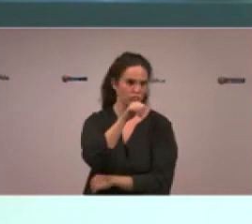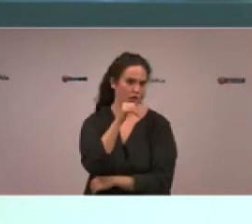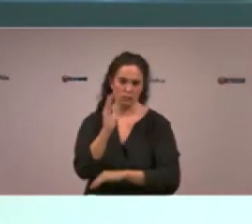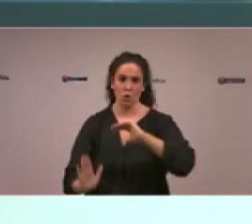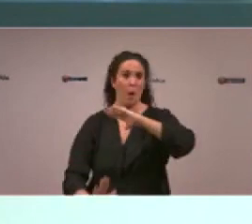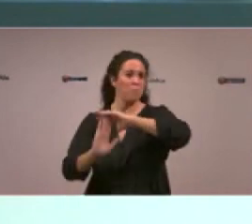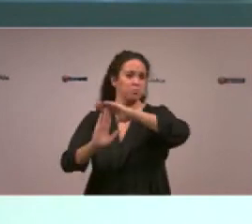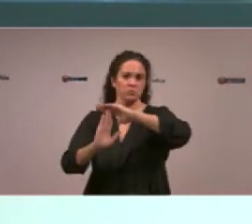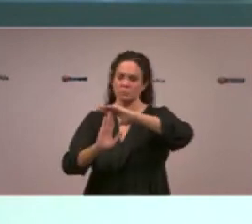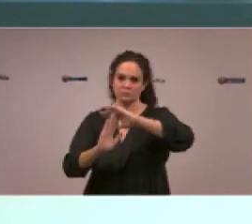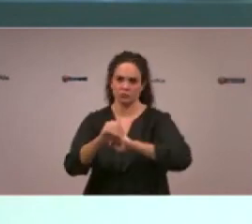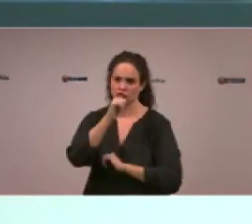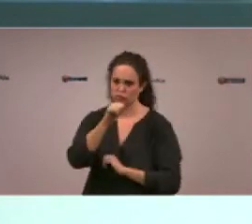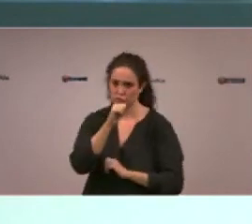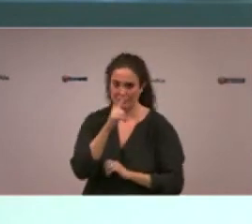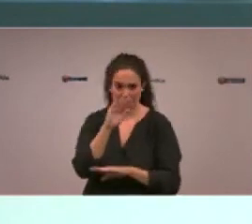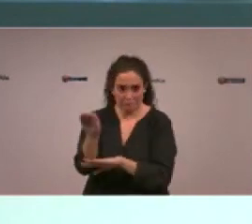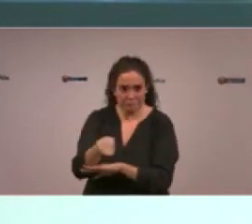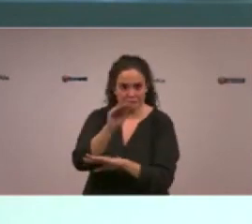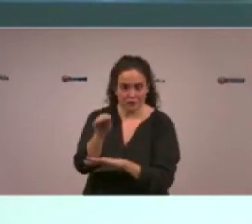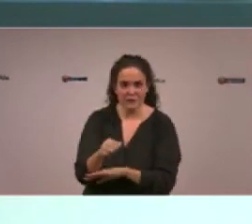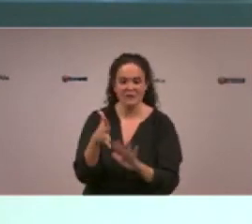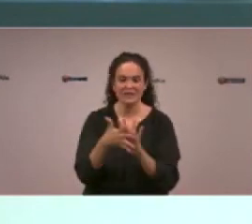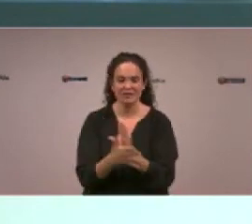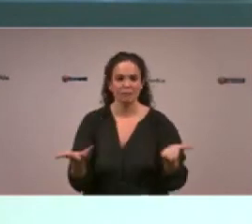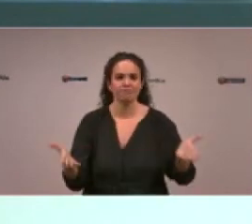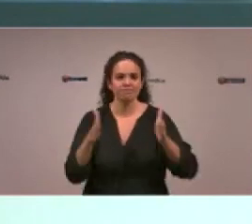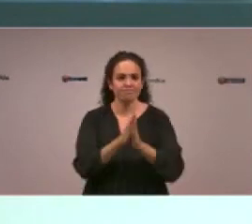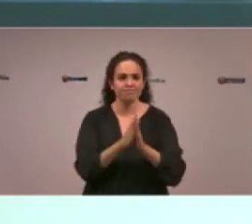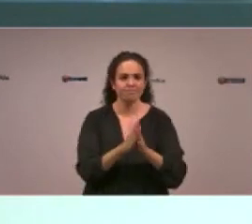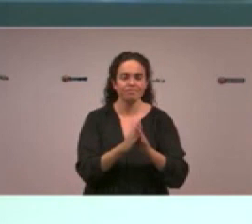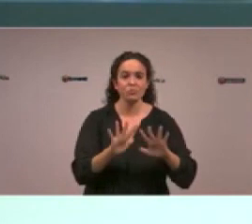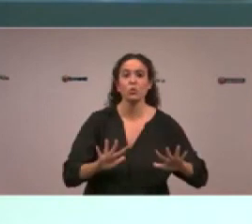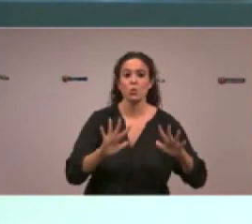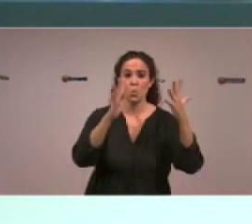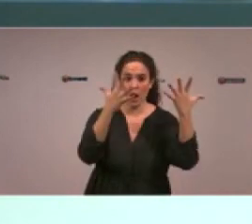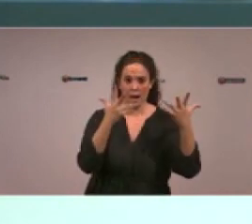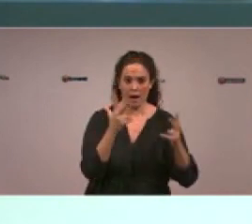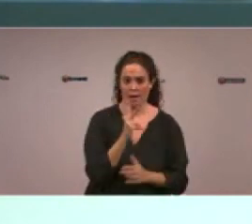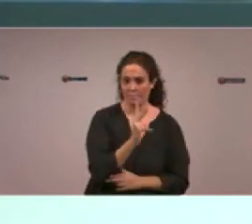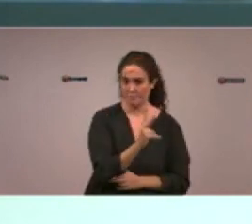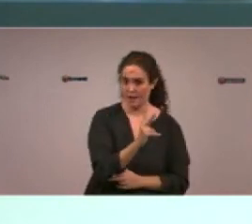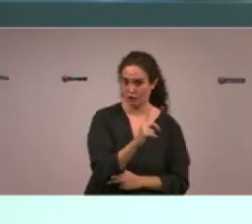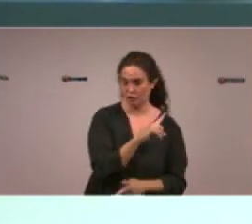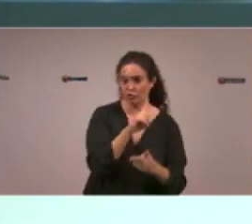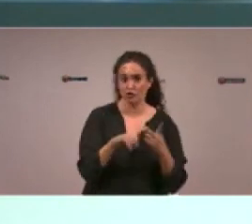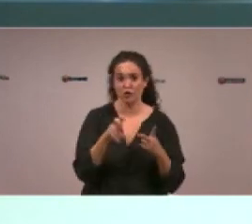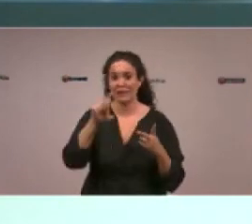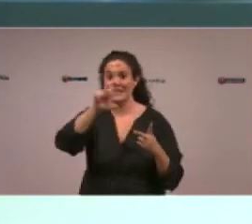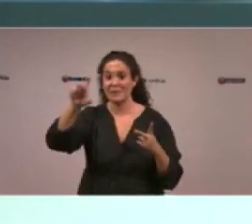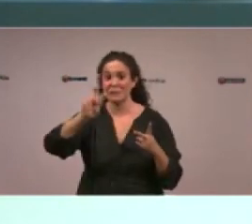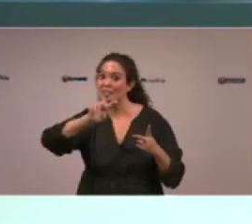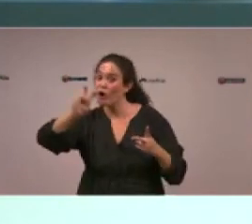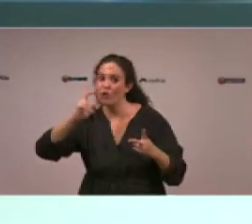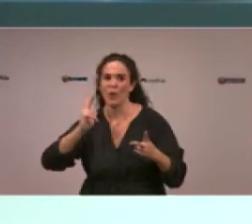que estamos viviendo. Por tanto, deberían ser compatibles el derecho a la huelga con el derecho que tienen otras empresas también